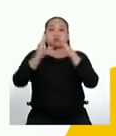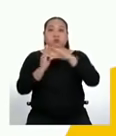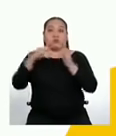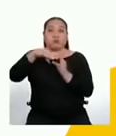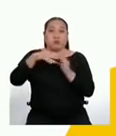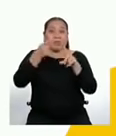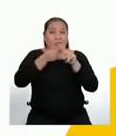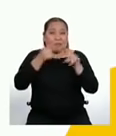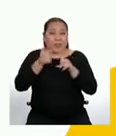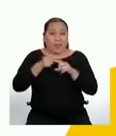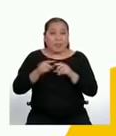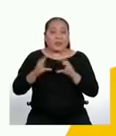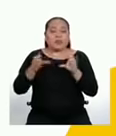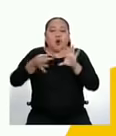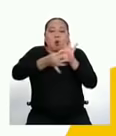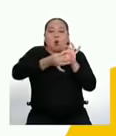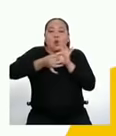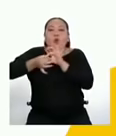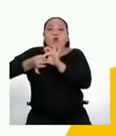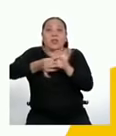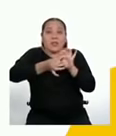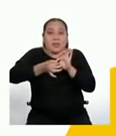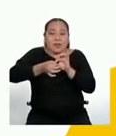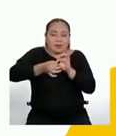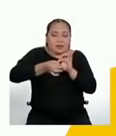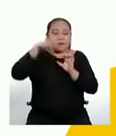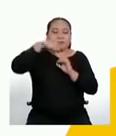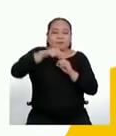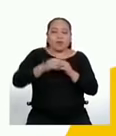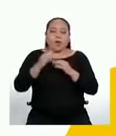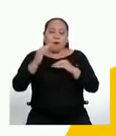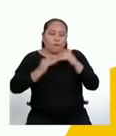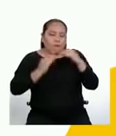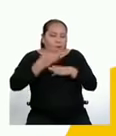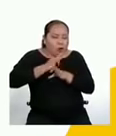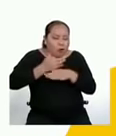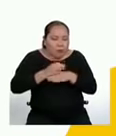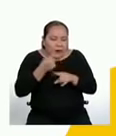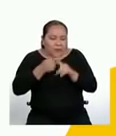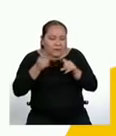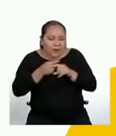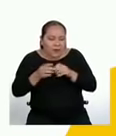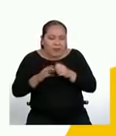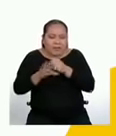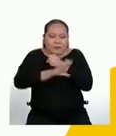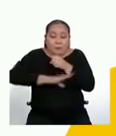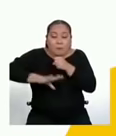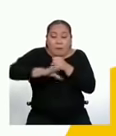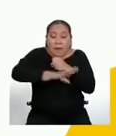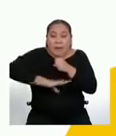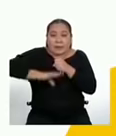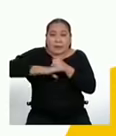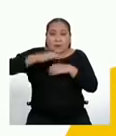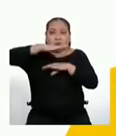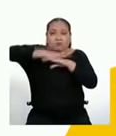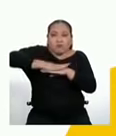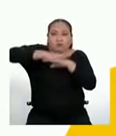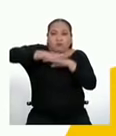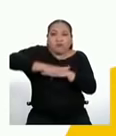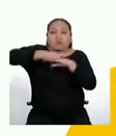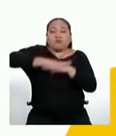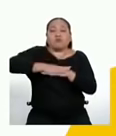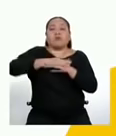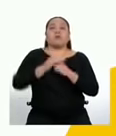barras rígidas con uniones articuladas, diseñar elementos estructurales complejos que con otro sistema sería muy